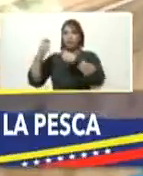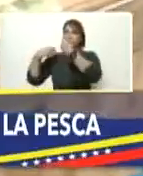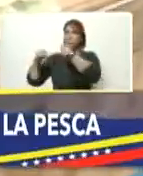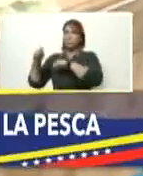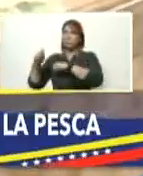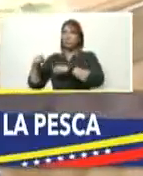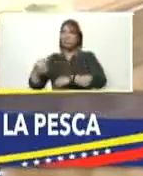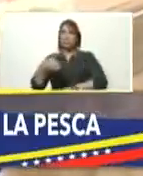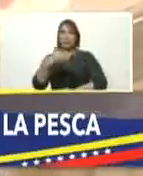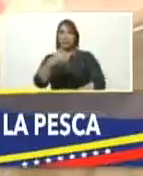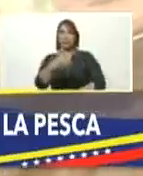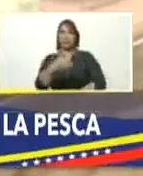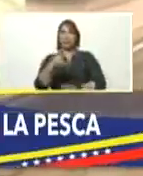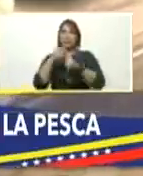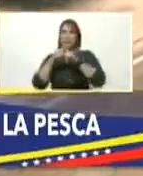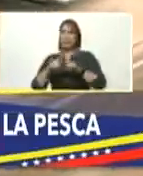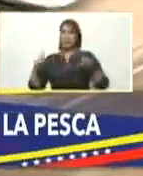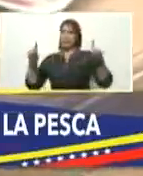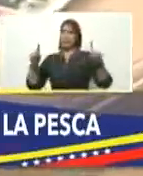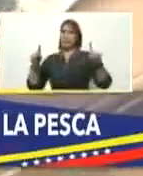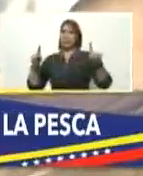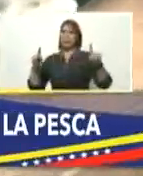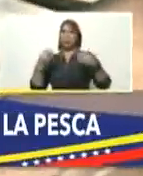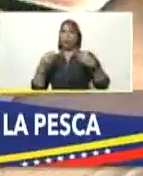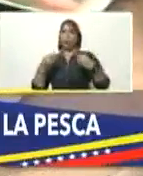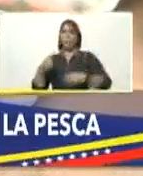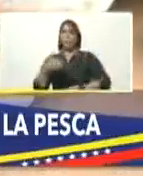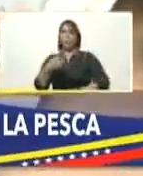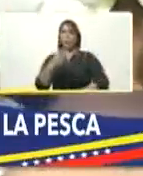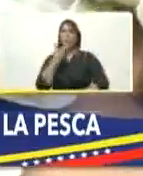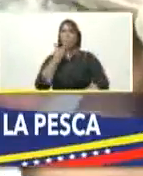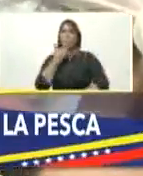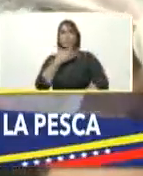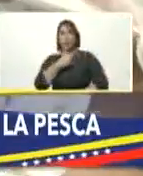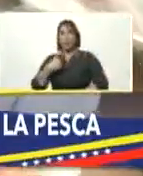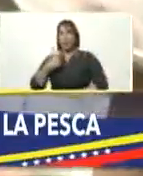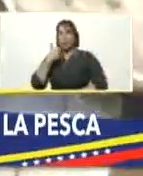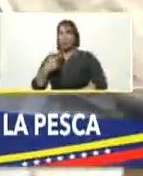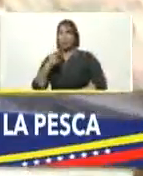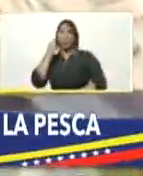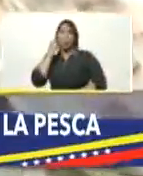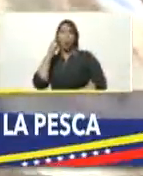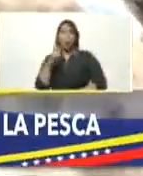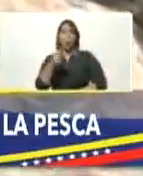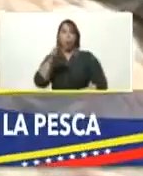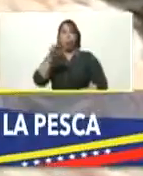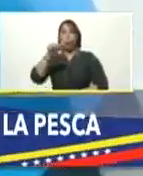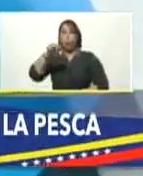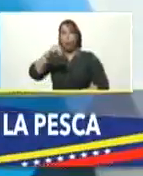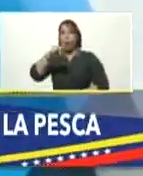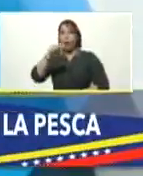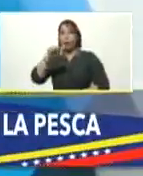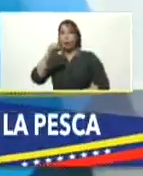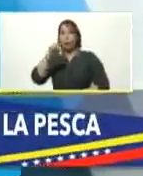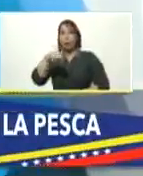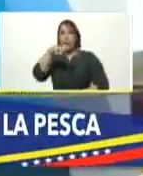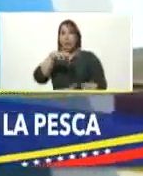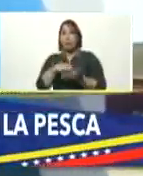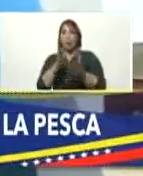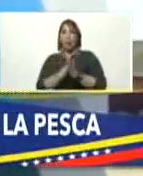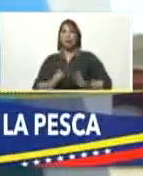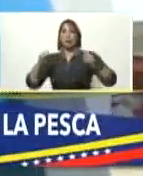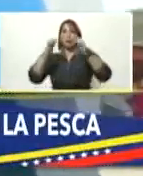pesquera en una presentación distinta al pescado fresco? Quiero decirles que las mujeres de Guanta, las mujeres anzuatiguenses, estamos